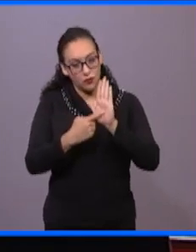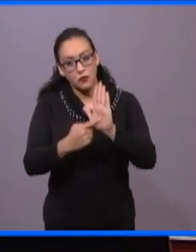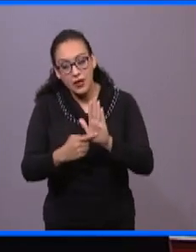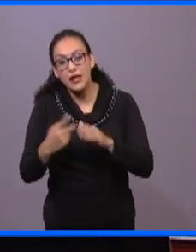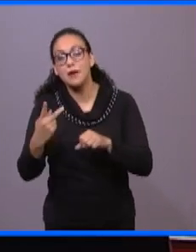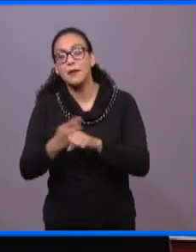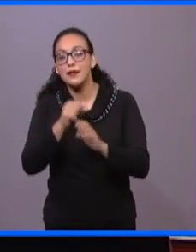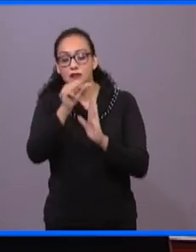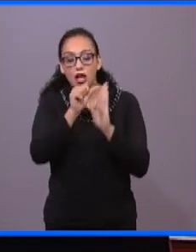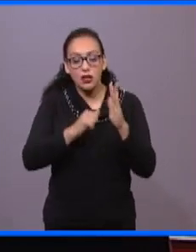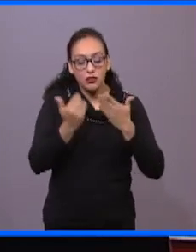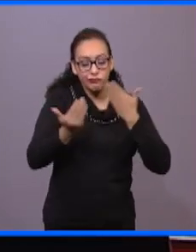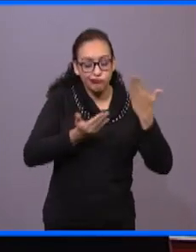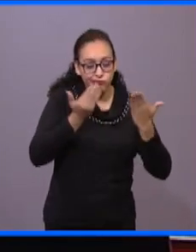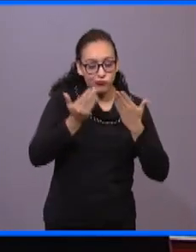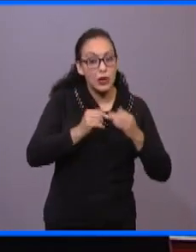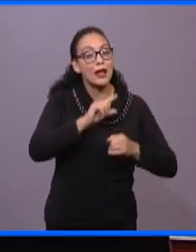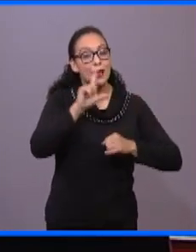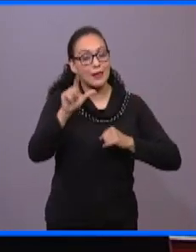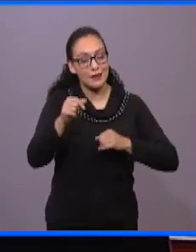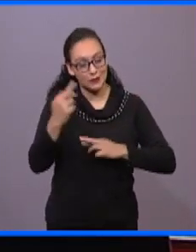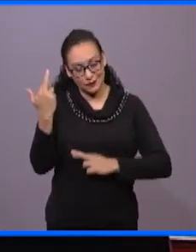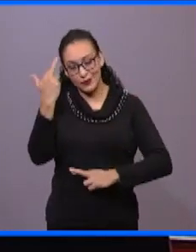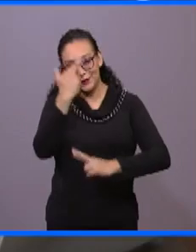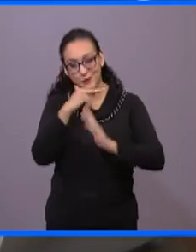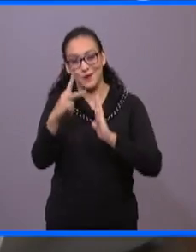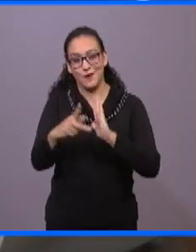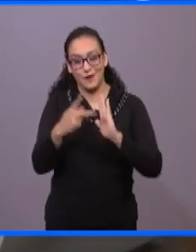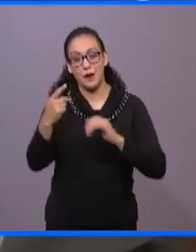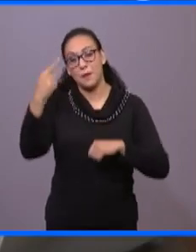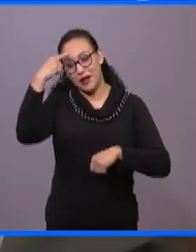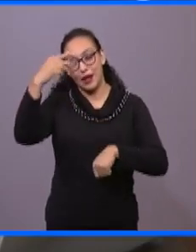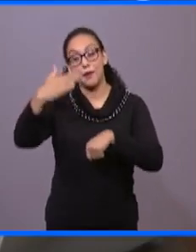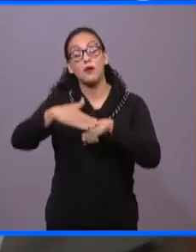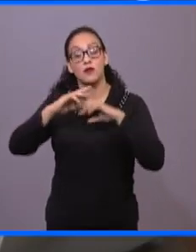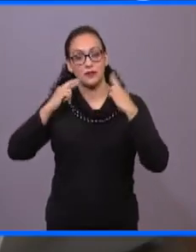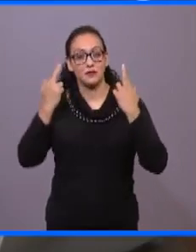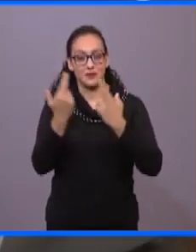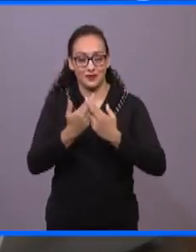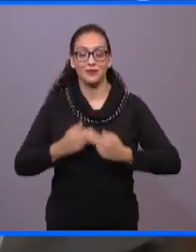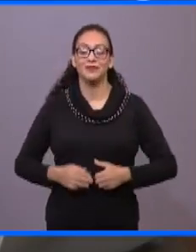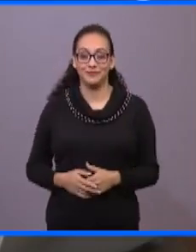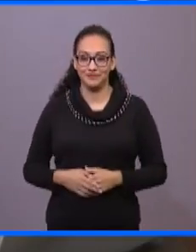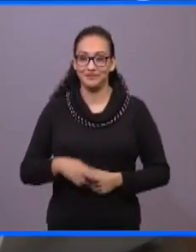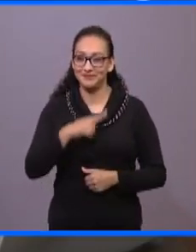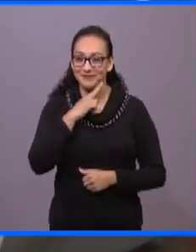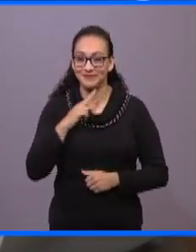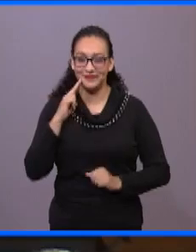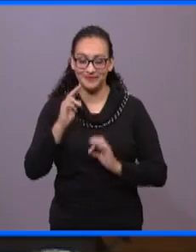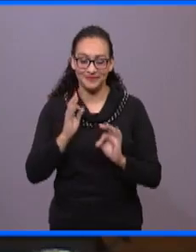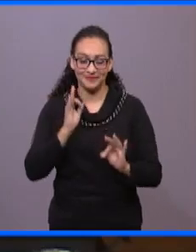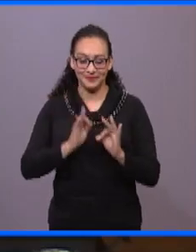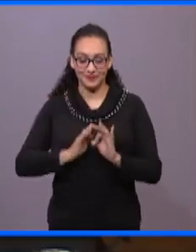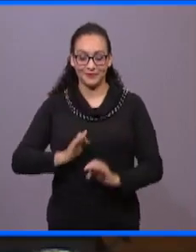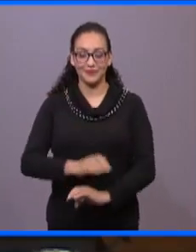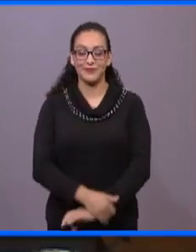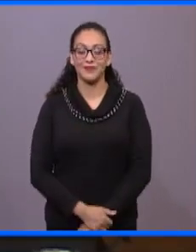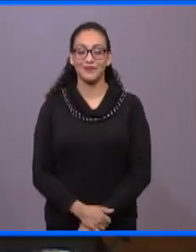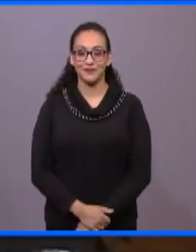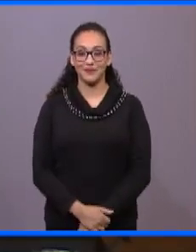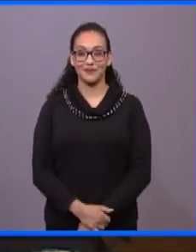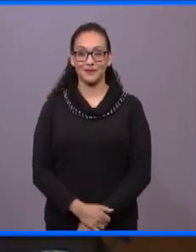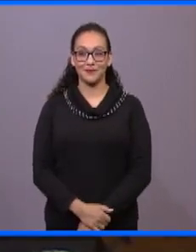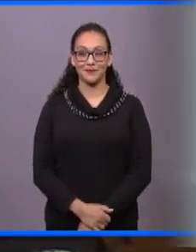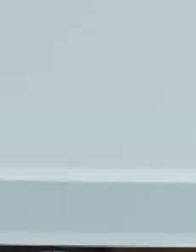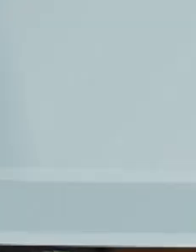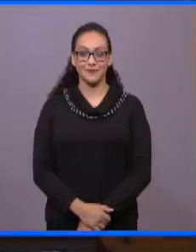de esos artículos y continuarán con el análisis de las acciones en la próxima sesión pública. Para el canal del Poder Judicial de la Federación, Mario López